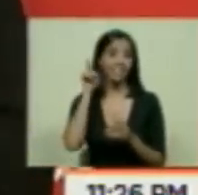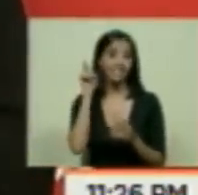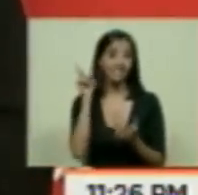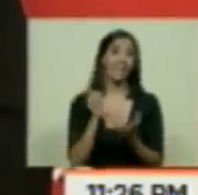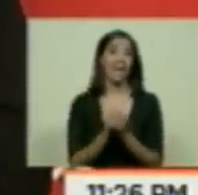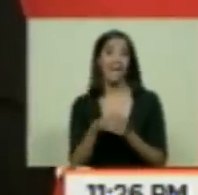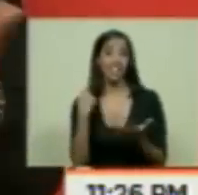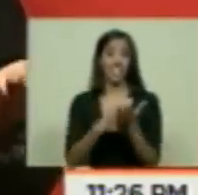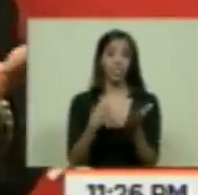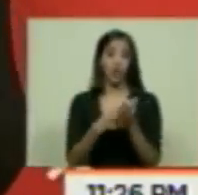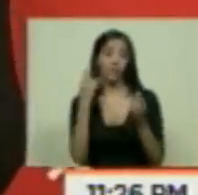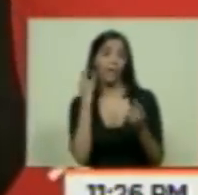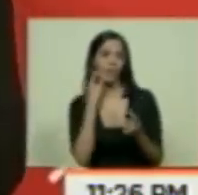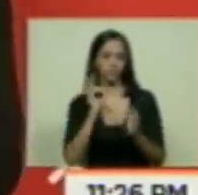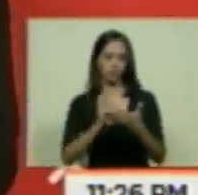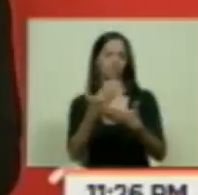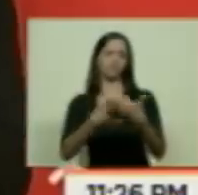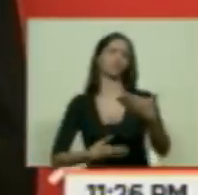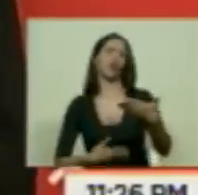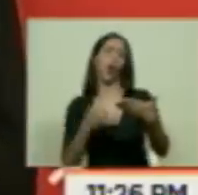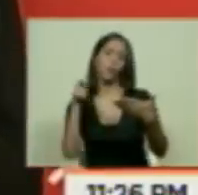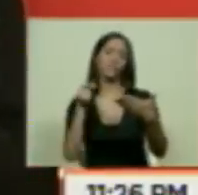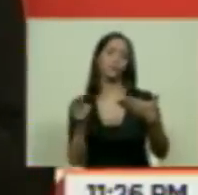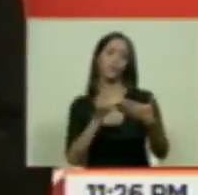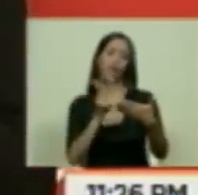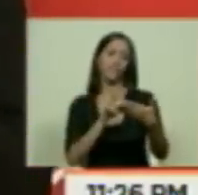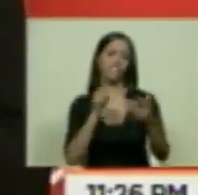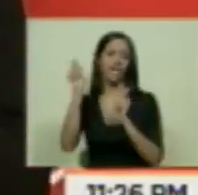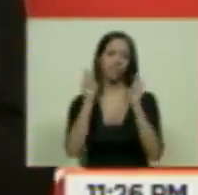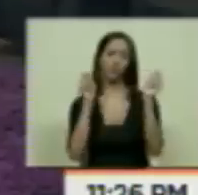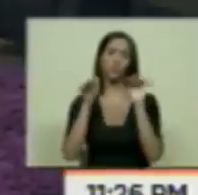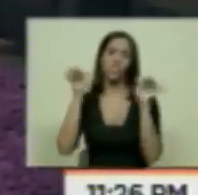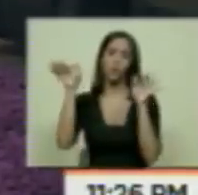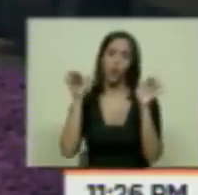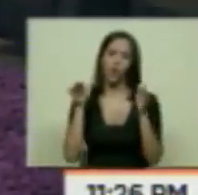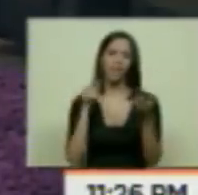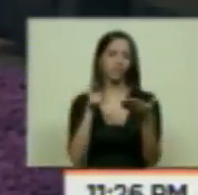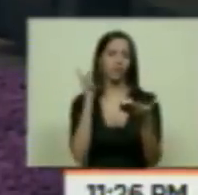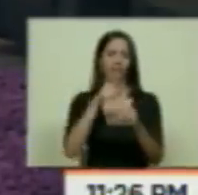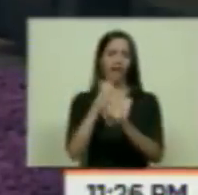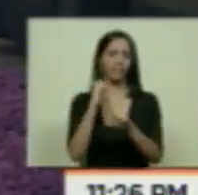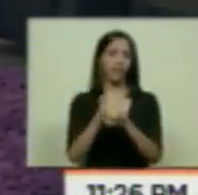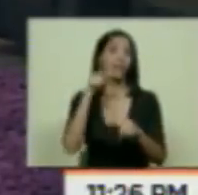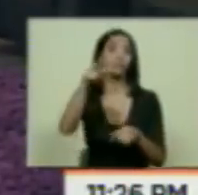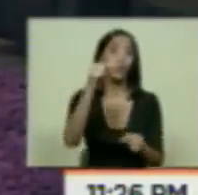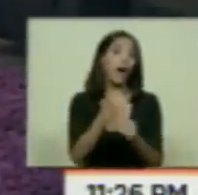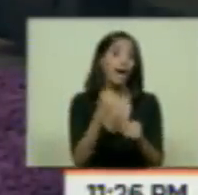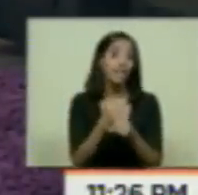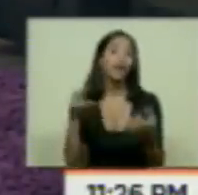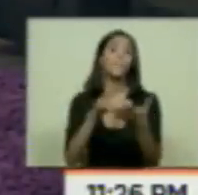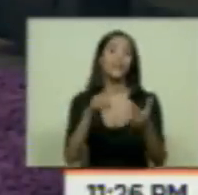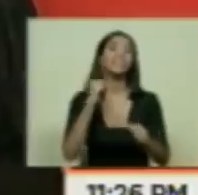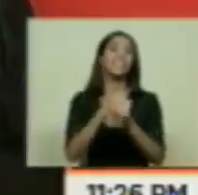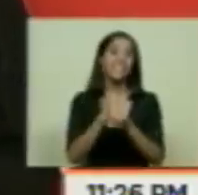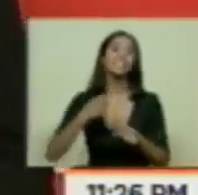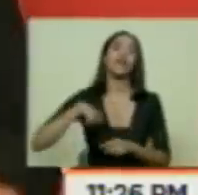de pila, vieron, ya va, espérate, mira, como esto que tú pides una visa, ajá, de turismo y tú vienes a trabajar, si tú vas a trabajar, pides la visa de trabajo y tienes que pagar impuestos. La niña estaba